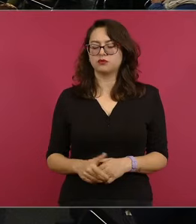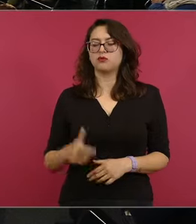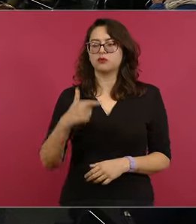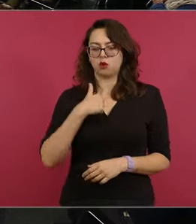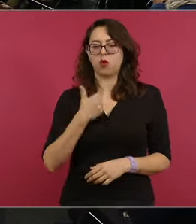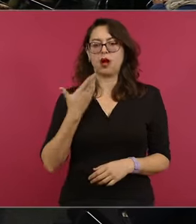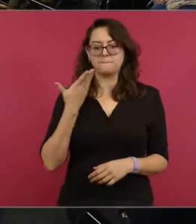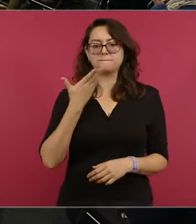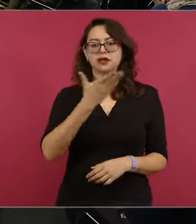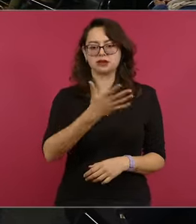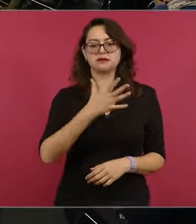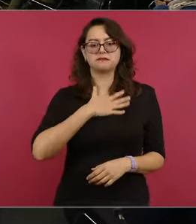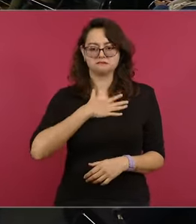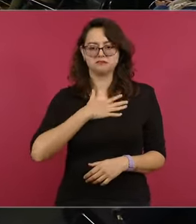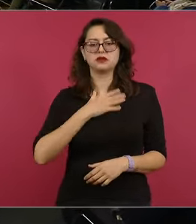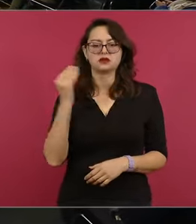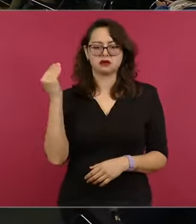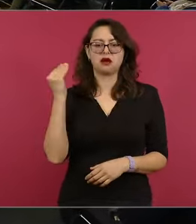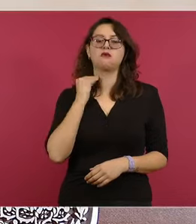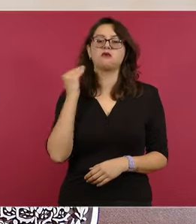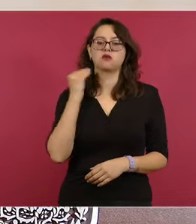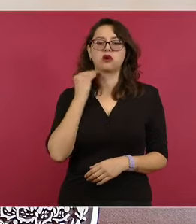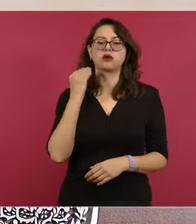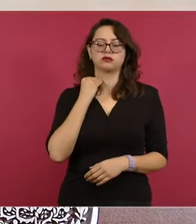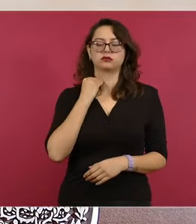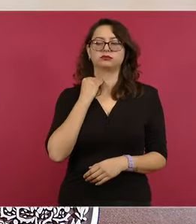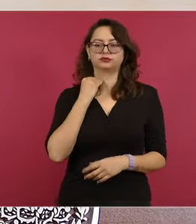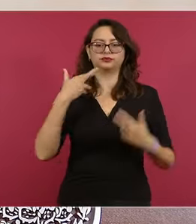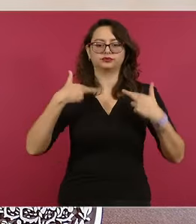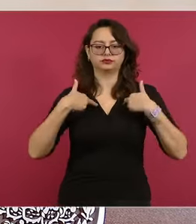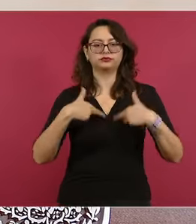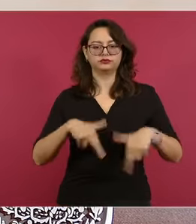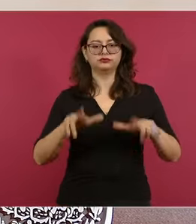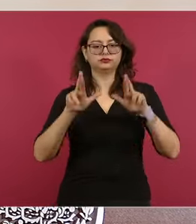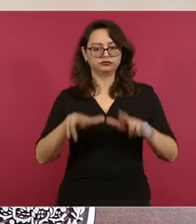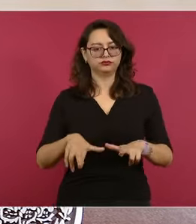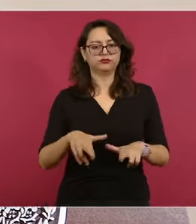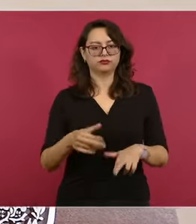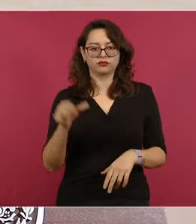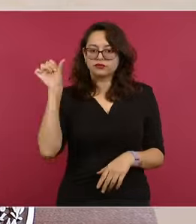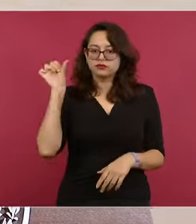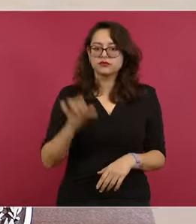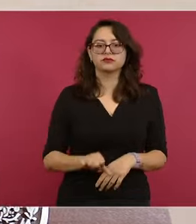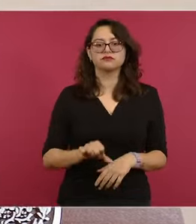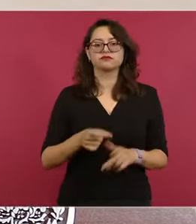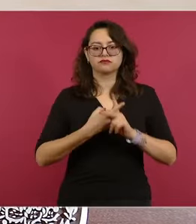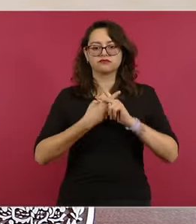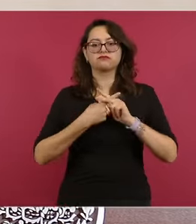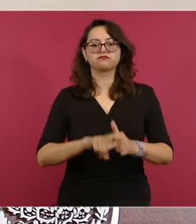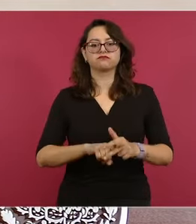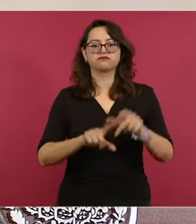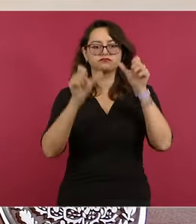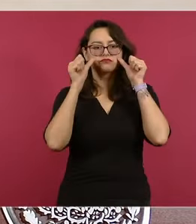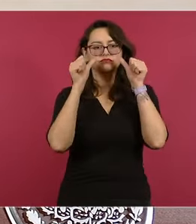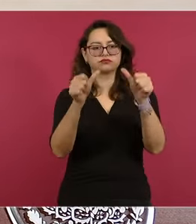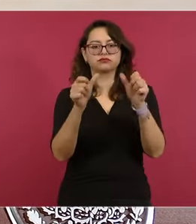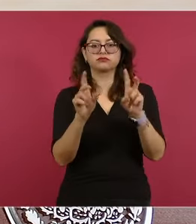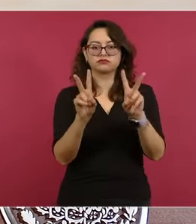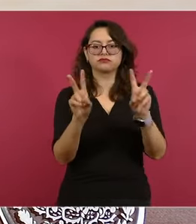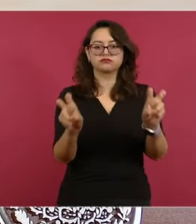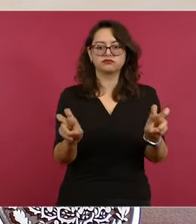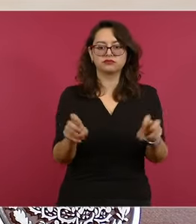consejera jurídica del gobierno que lo vea desde hoy este caso. Y